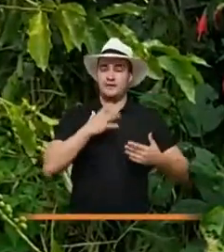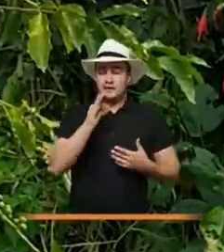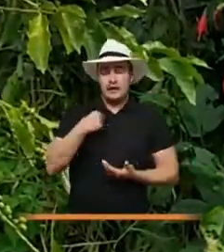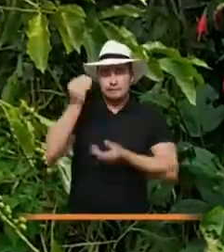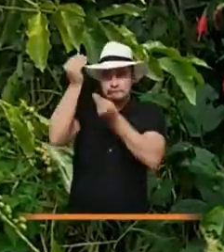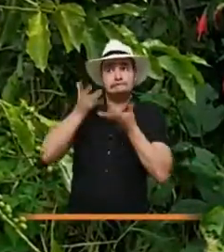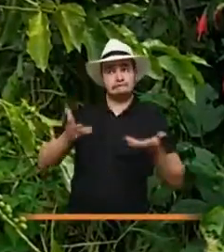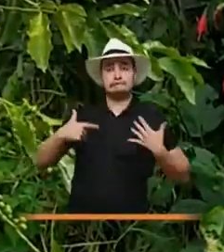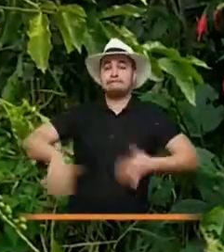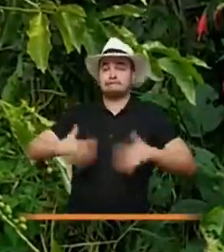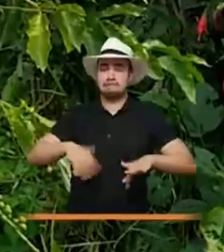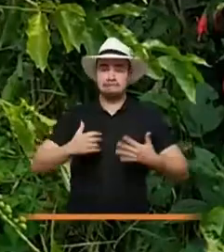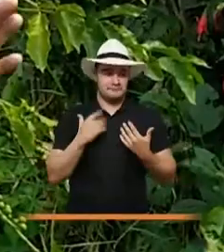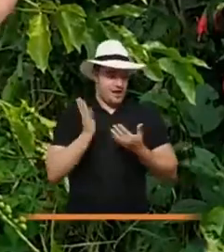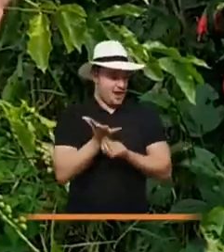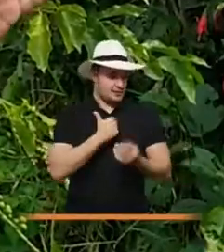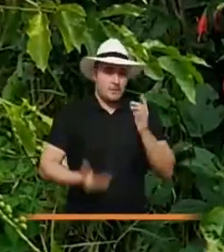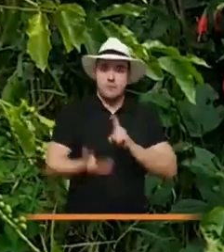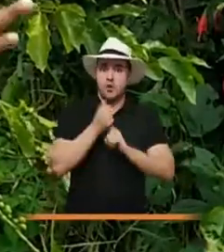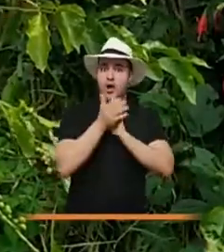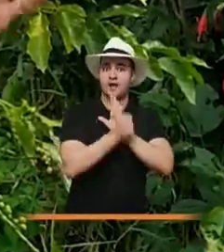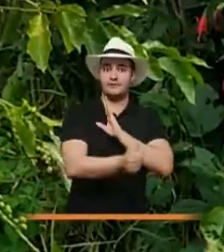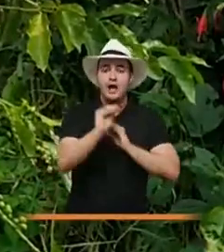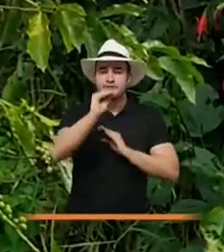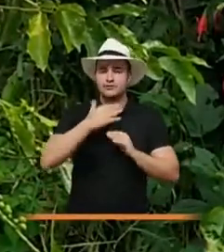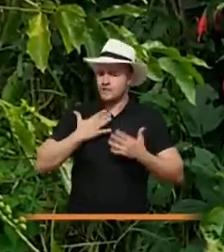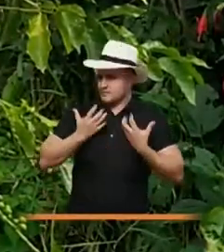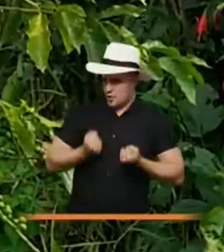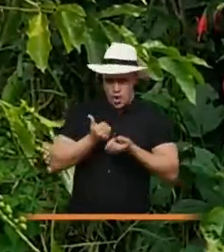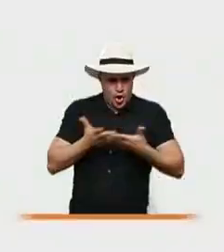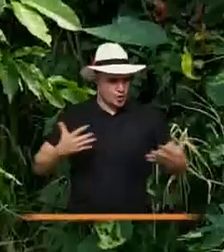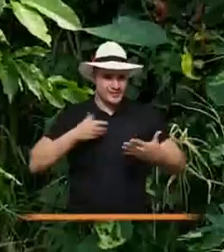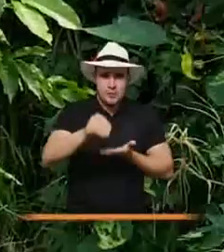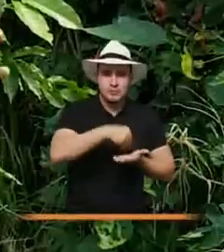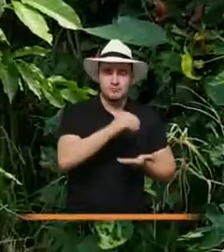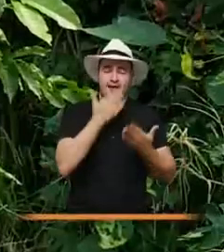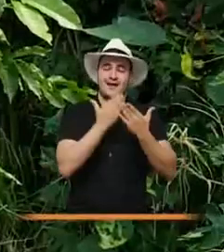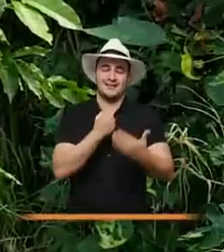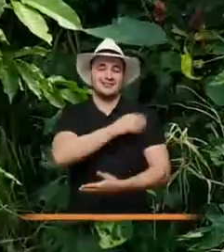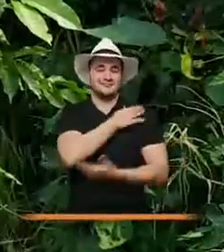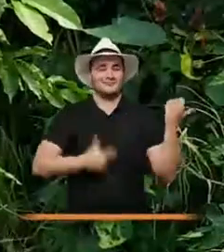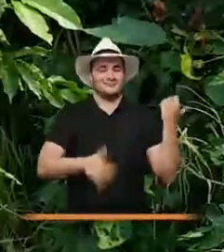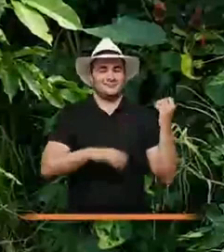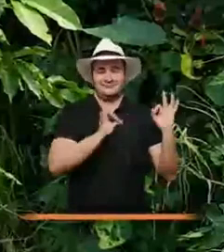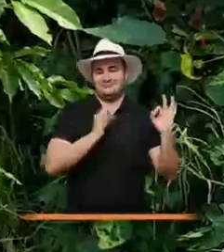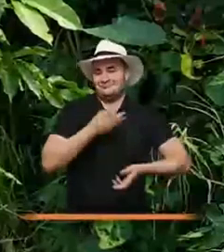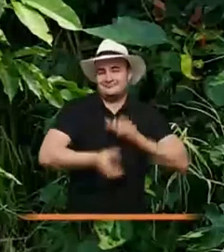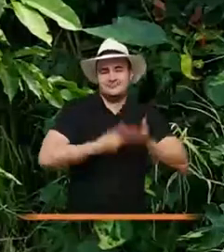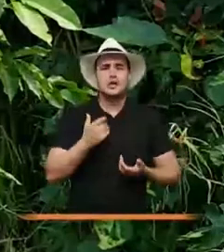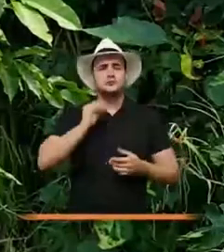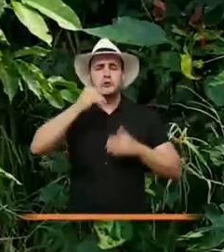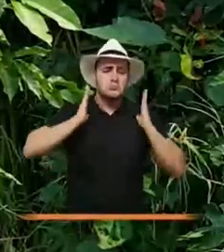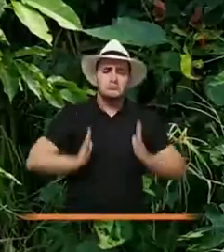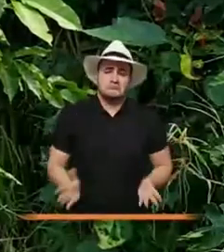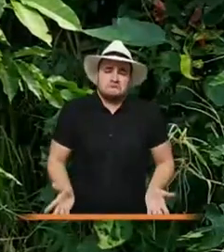bendecido de la vida y de este arte porque todo lo que tengo todo todo se lo debo a la trova una persona tranquila normal común y